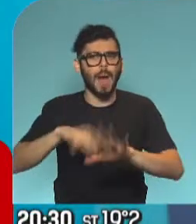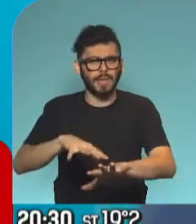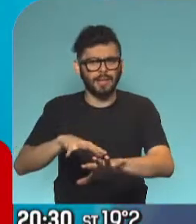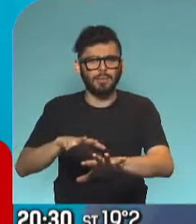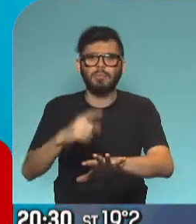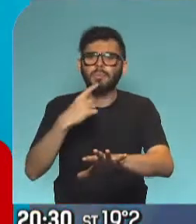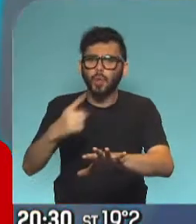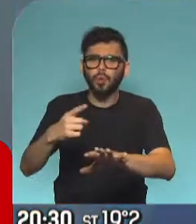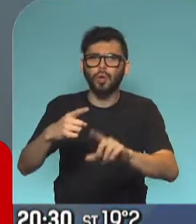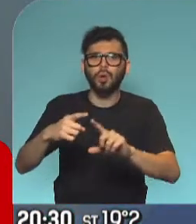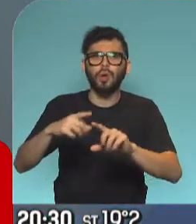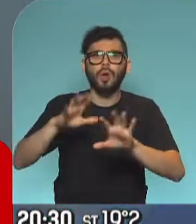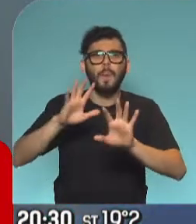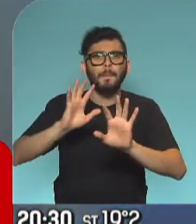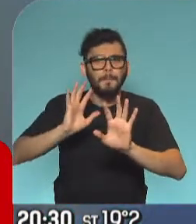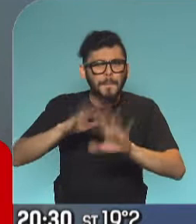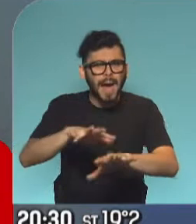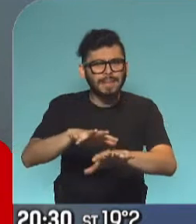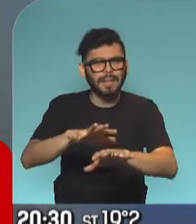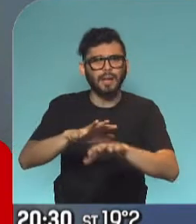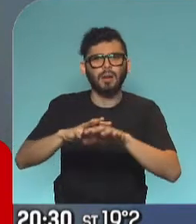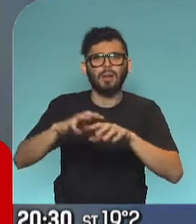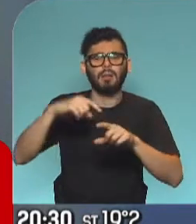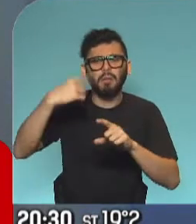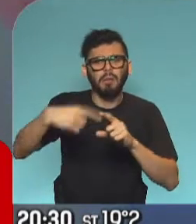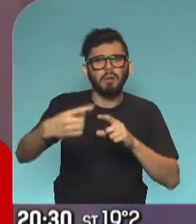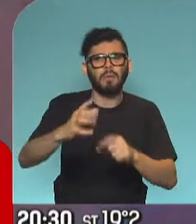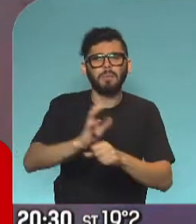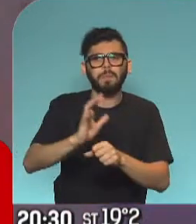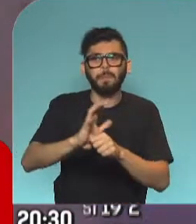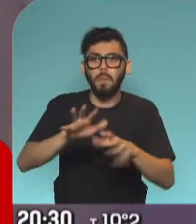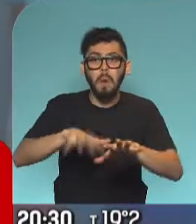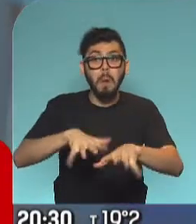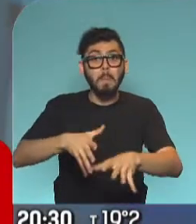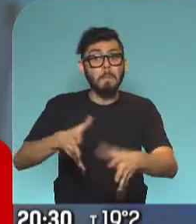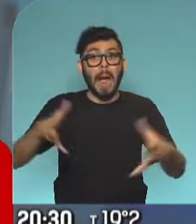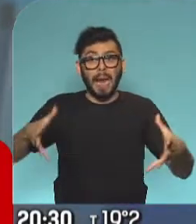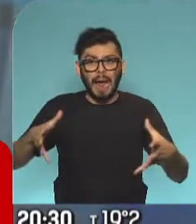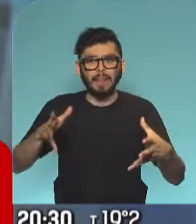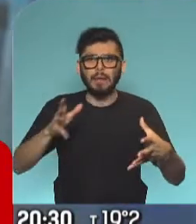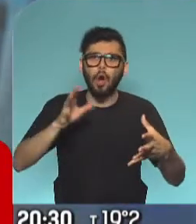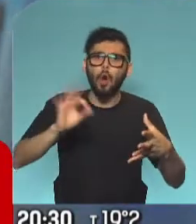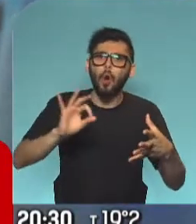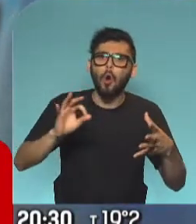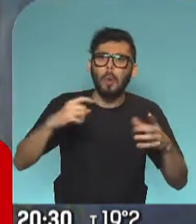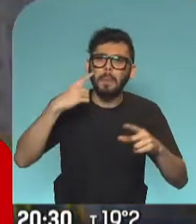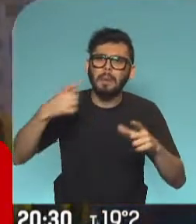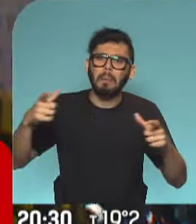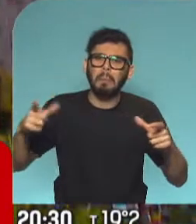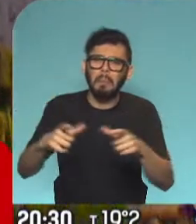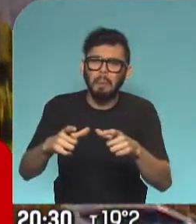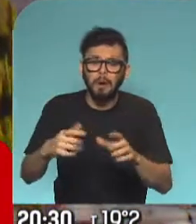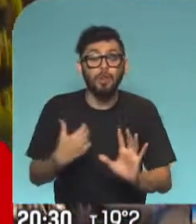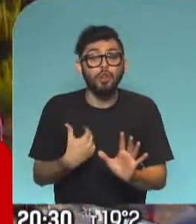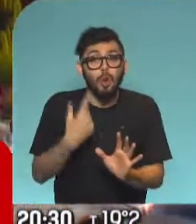que pierdan peso o que cada vez se va agravando más la situación con convocatorias más grandes mi tierra el peso de la granda que